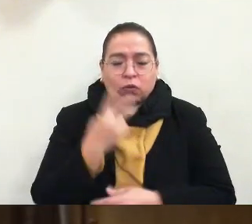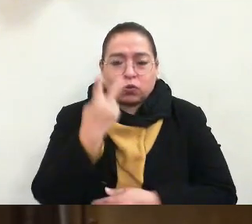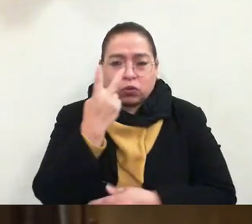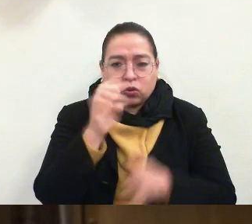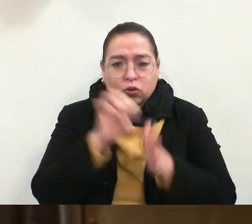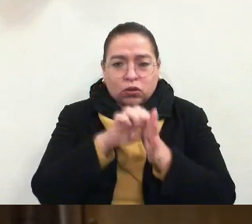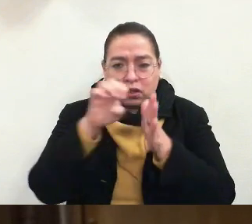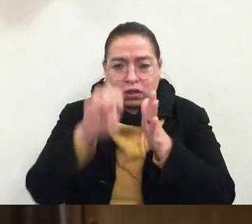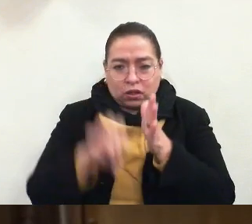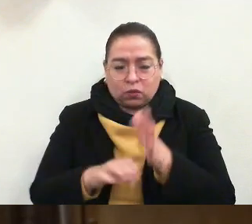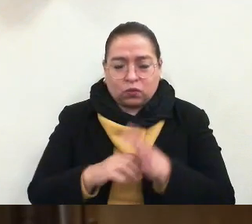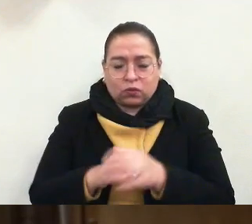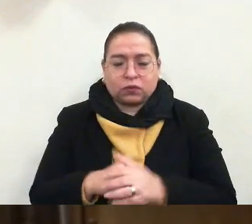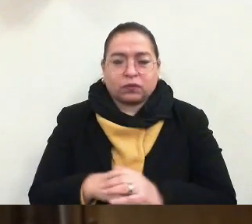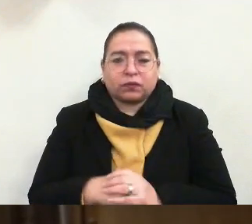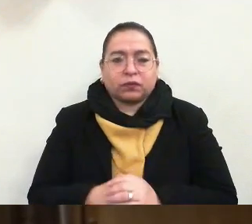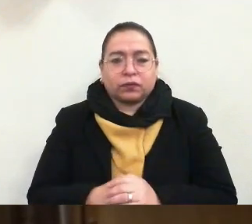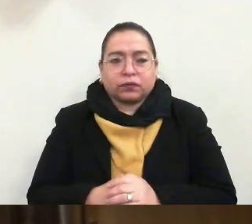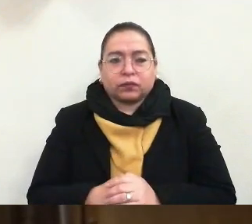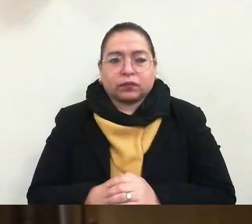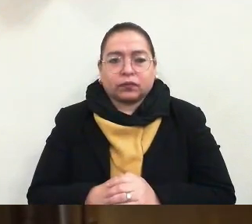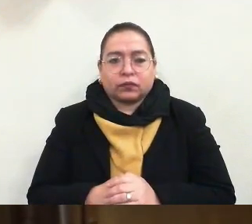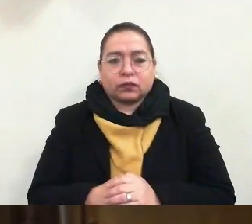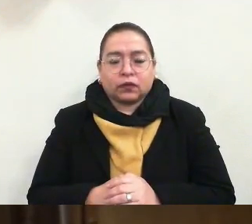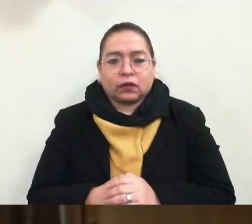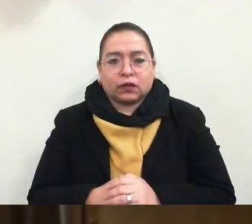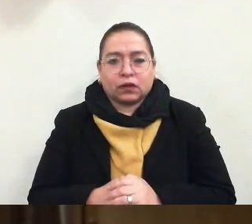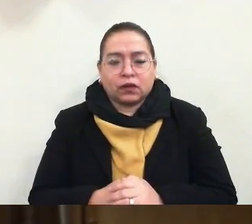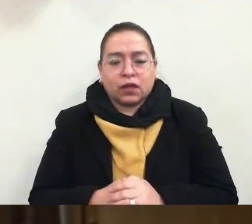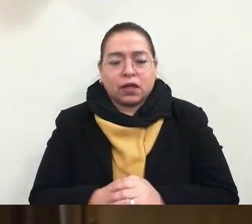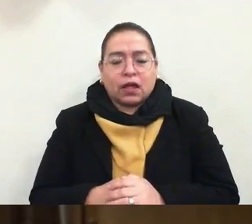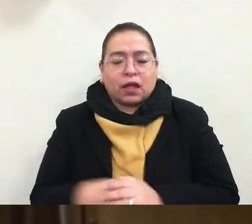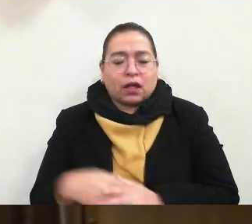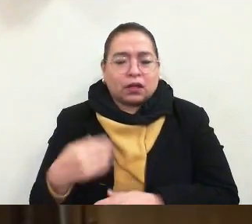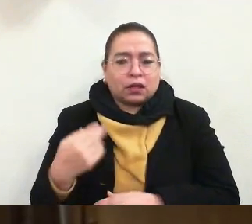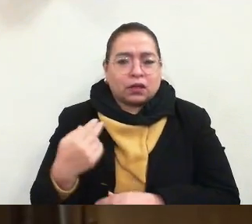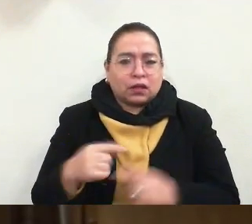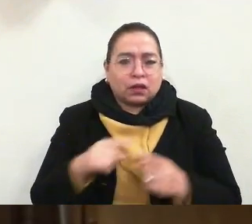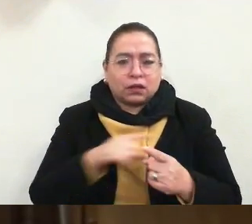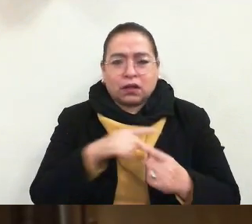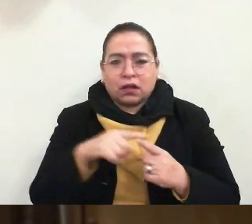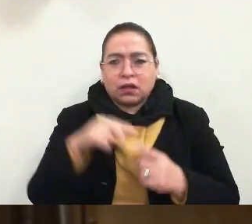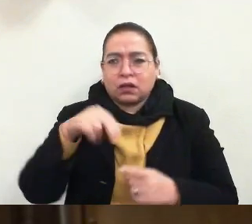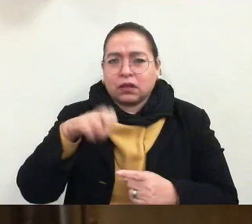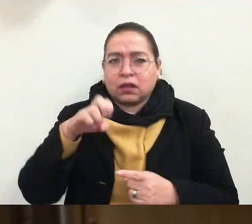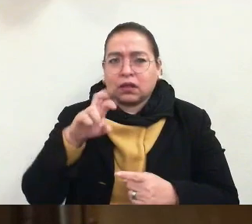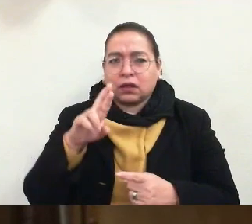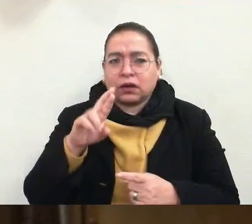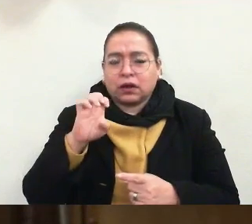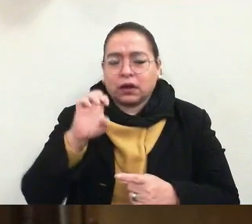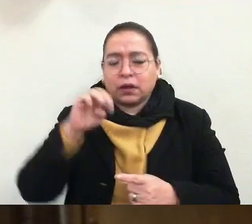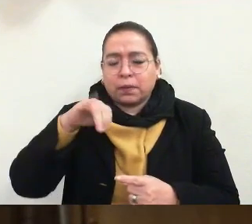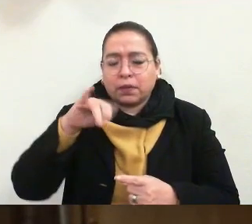Dios en tiempos de Nehemías y en tiempos de Jesús.